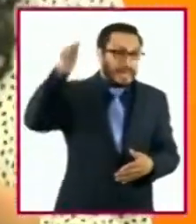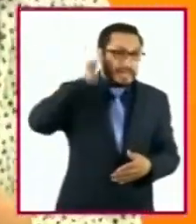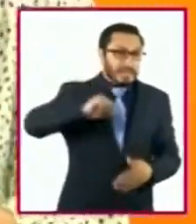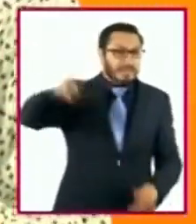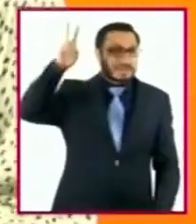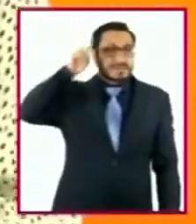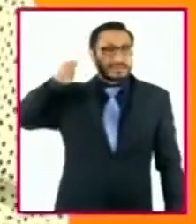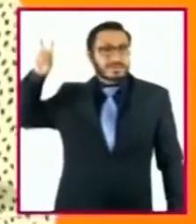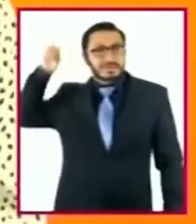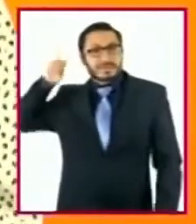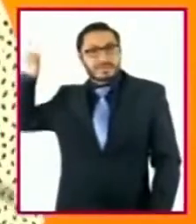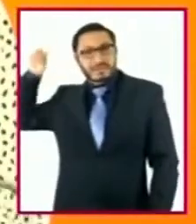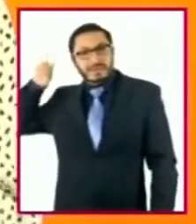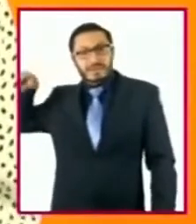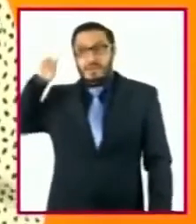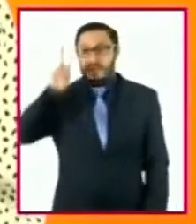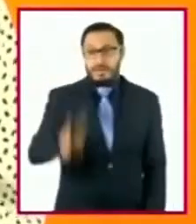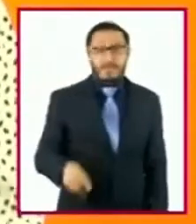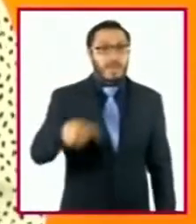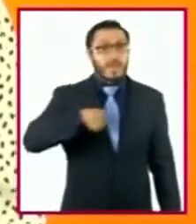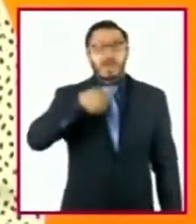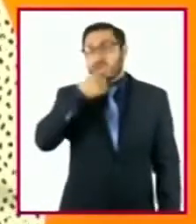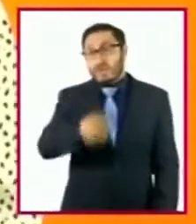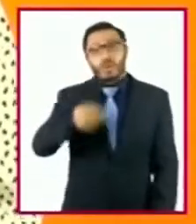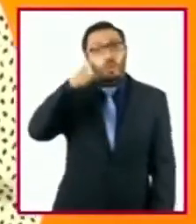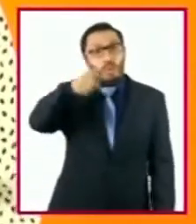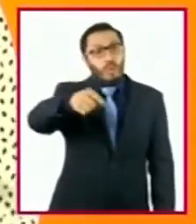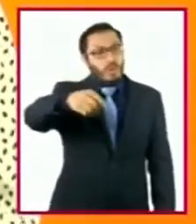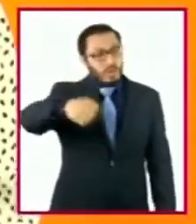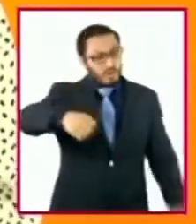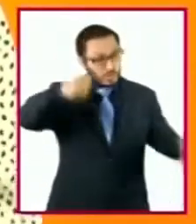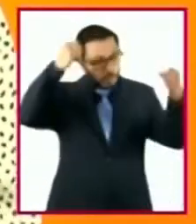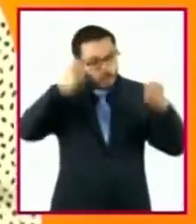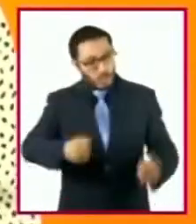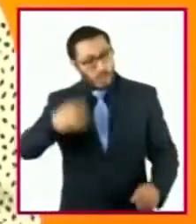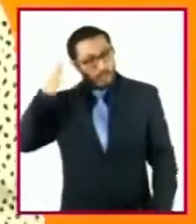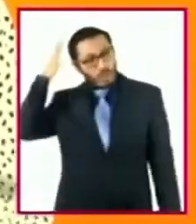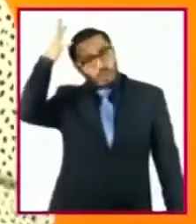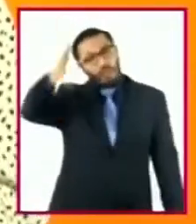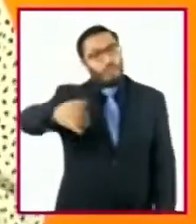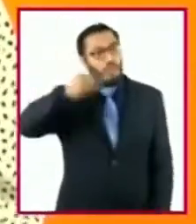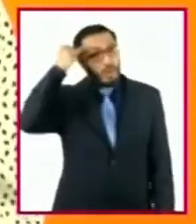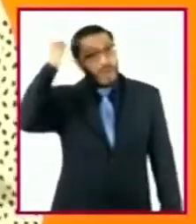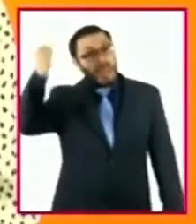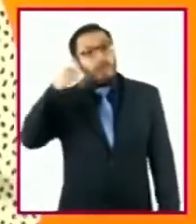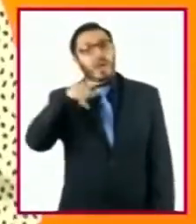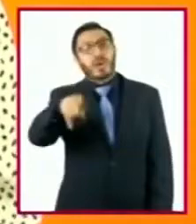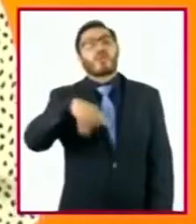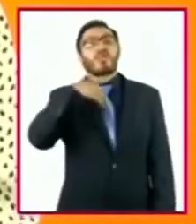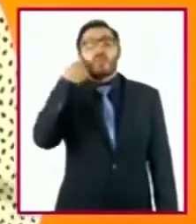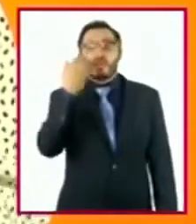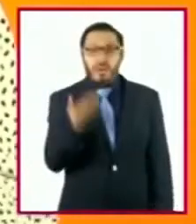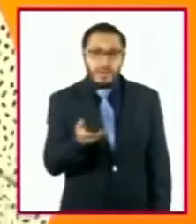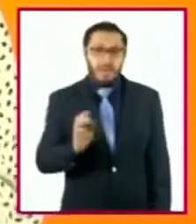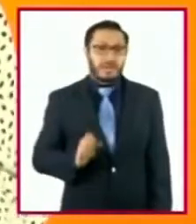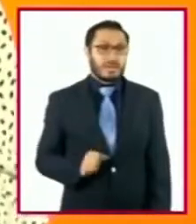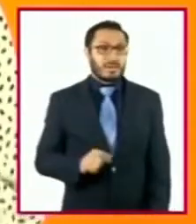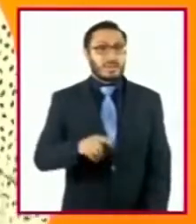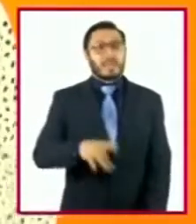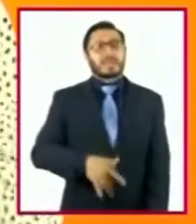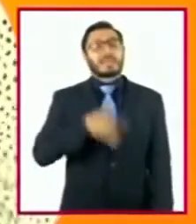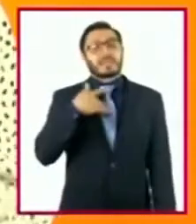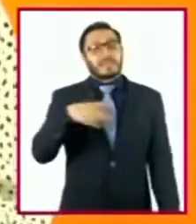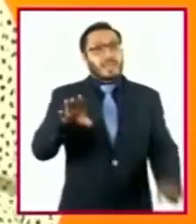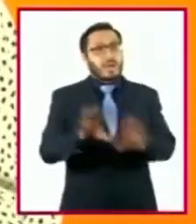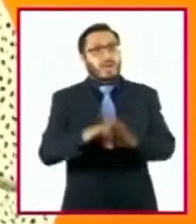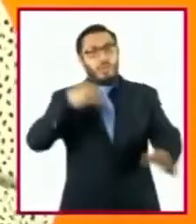que de verdad yo les diría, visualícense haciendo esto que les gusta. Sientan cómo sería ser esto